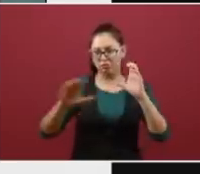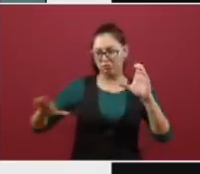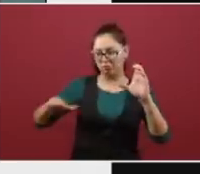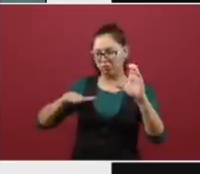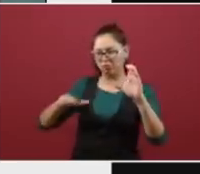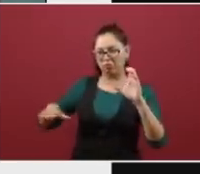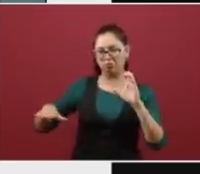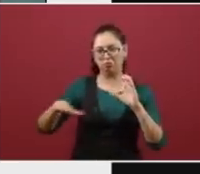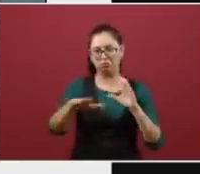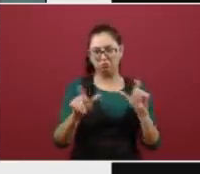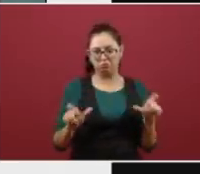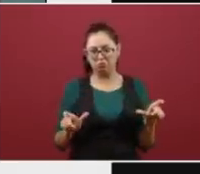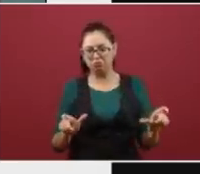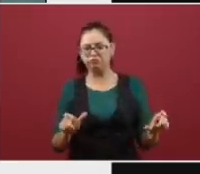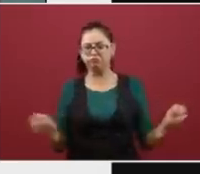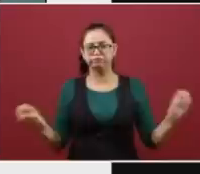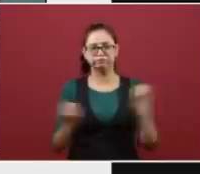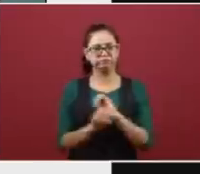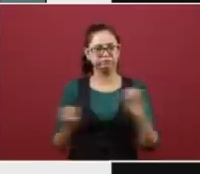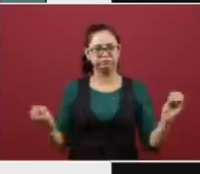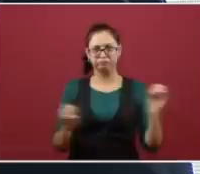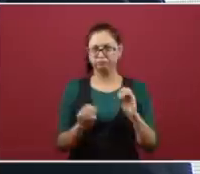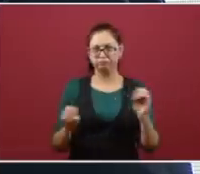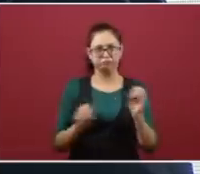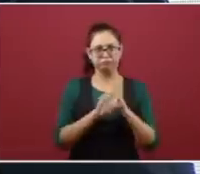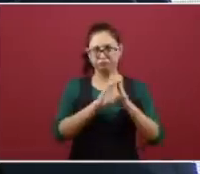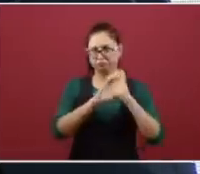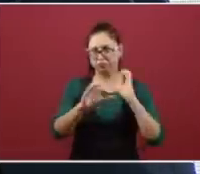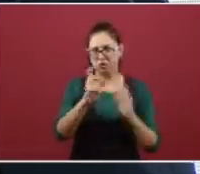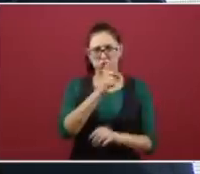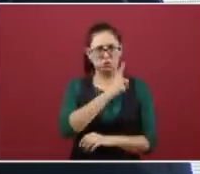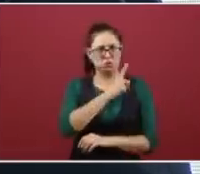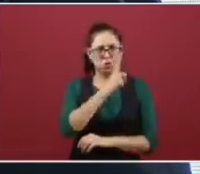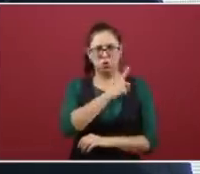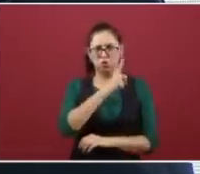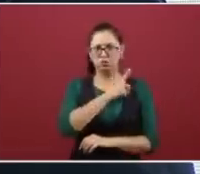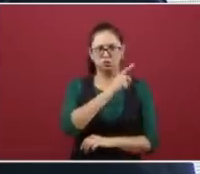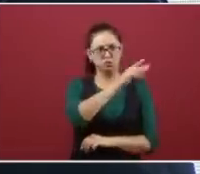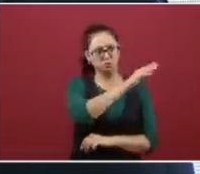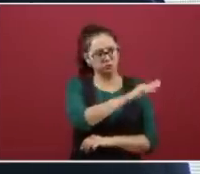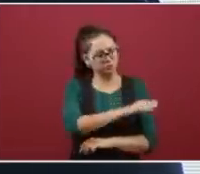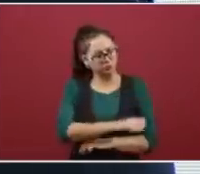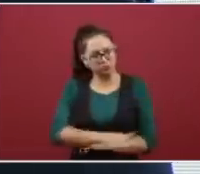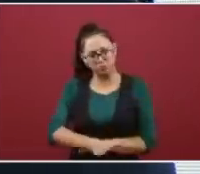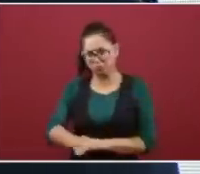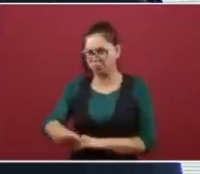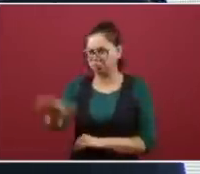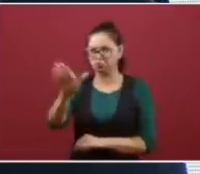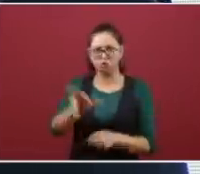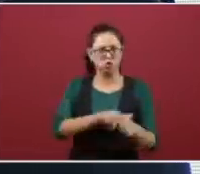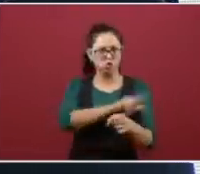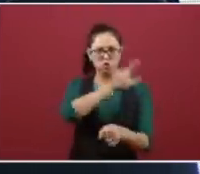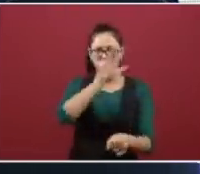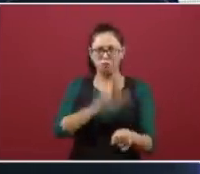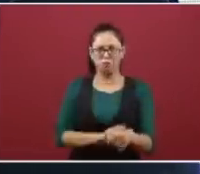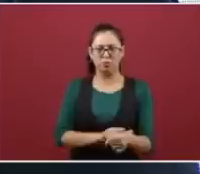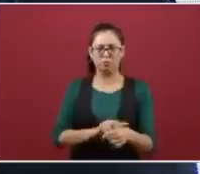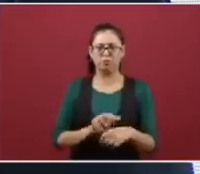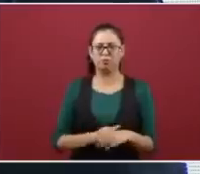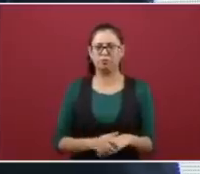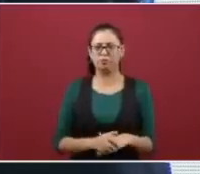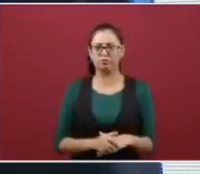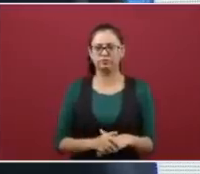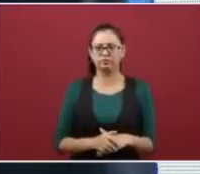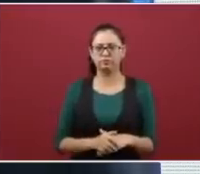solo ahí en su movimiento normal hacia reynosa no pasó por el